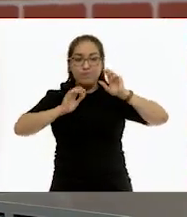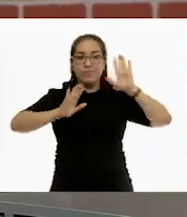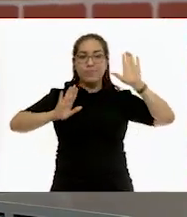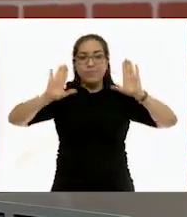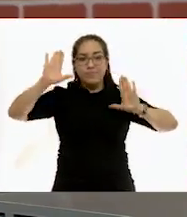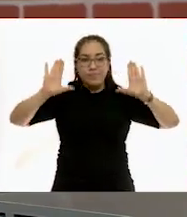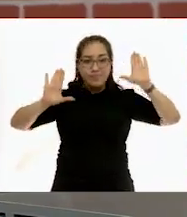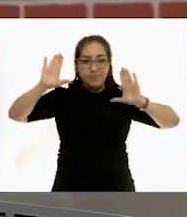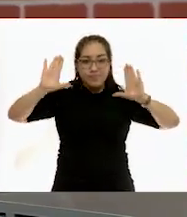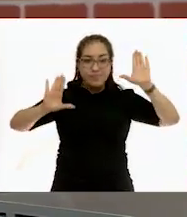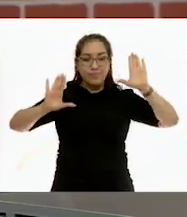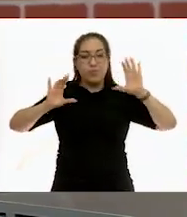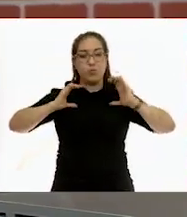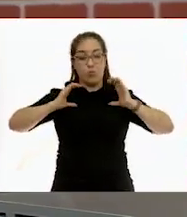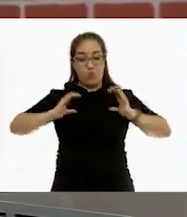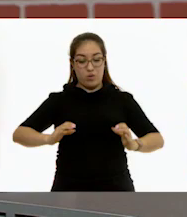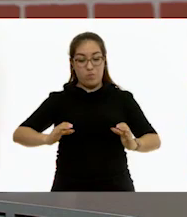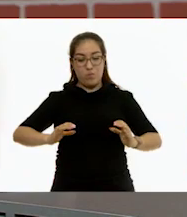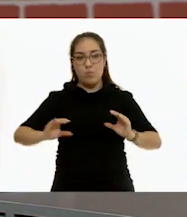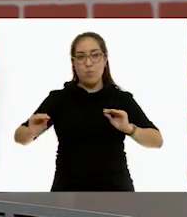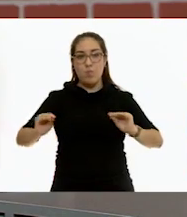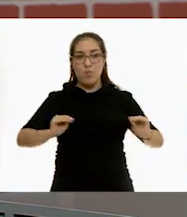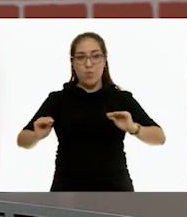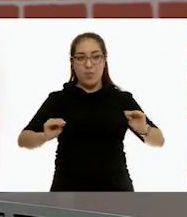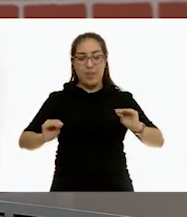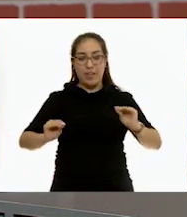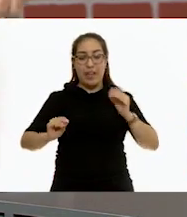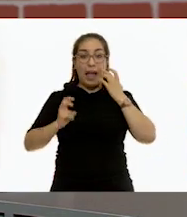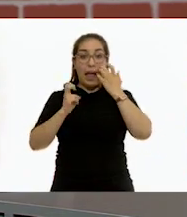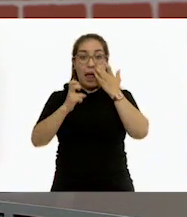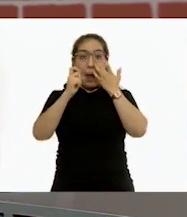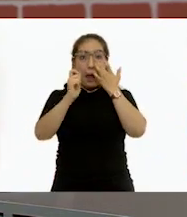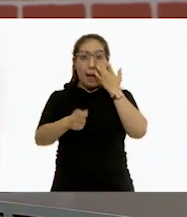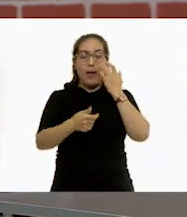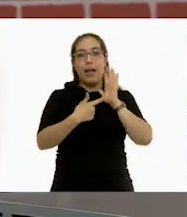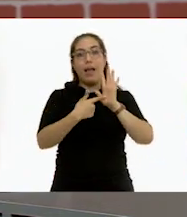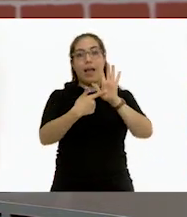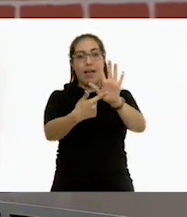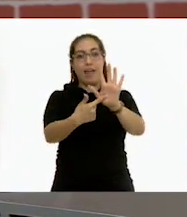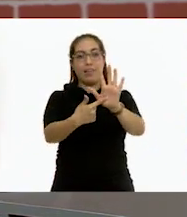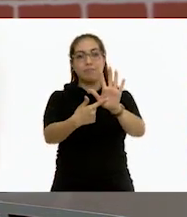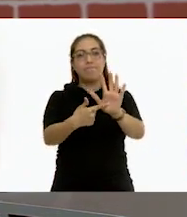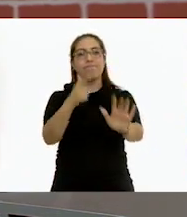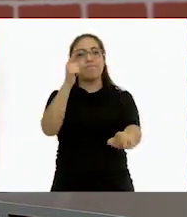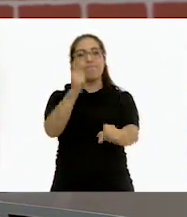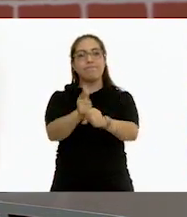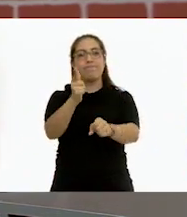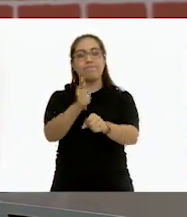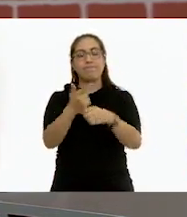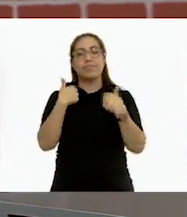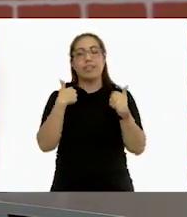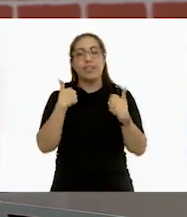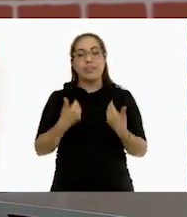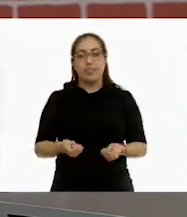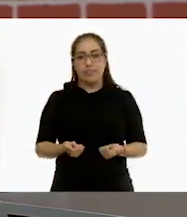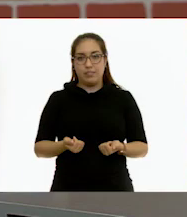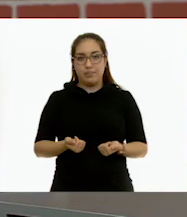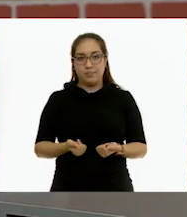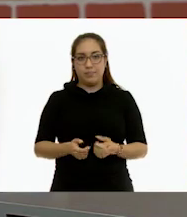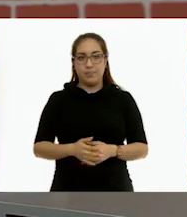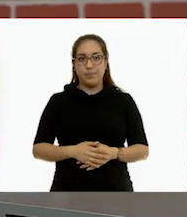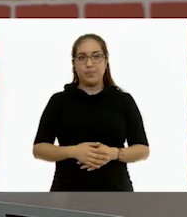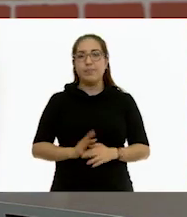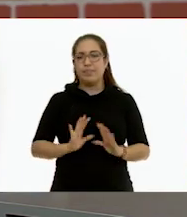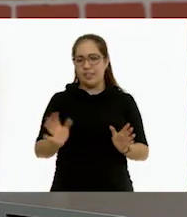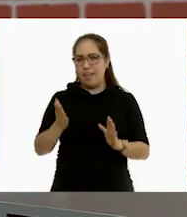nuestras actitudes, hacen que se transmitan muchos mensajes, ¿no? Y obviamente, pues